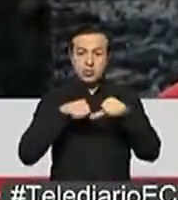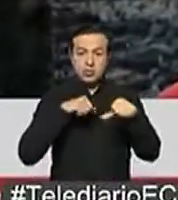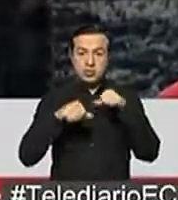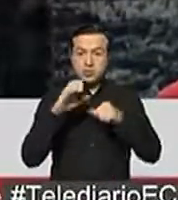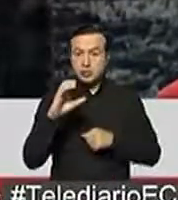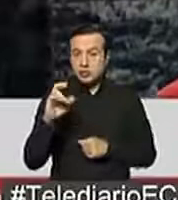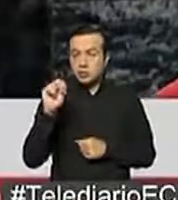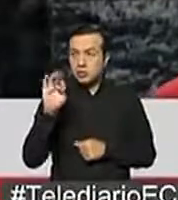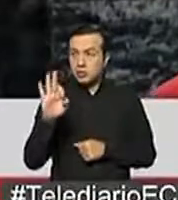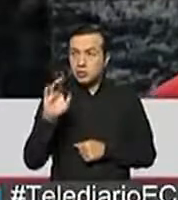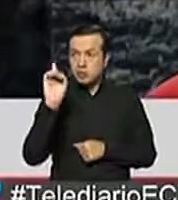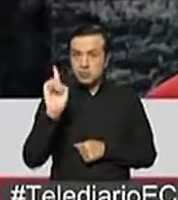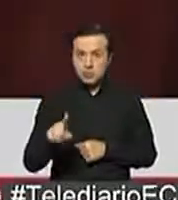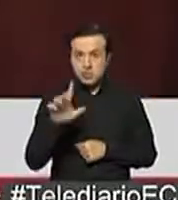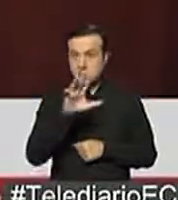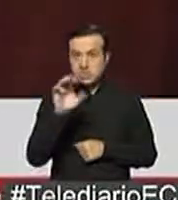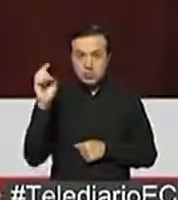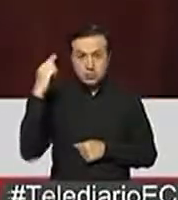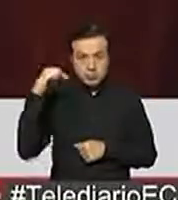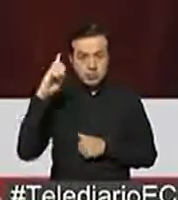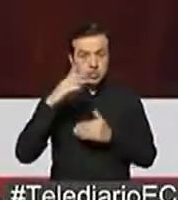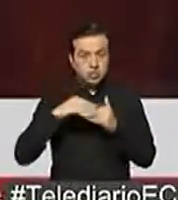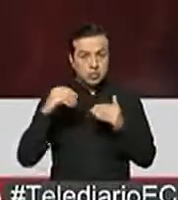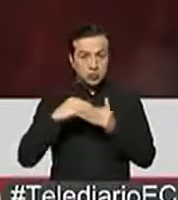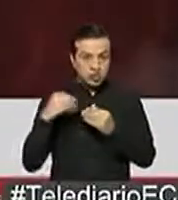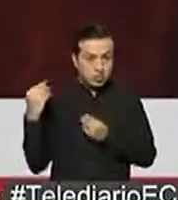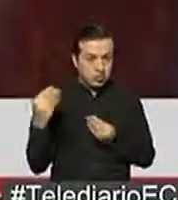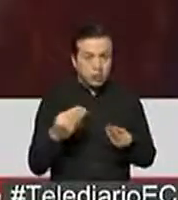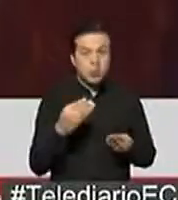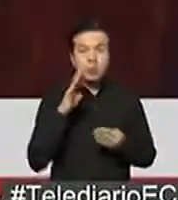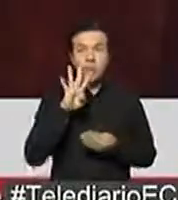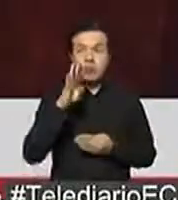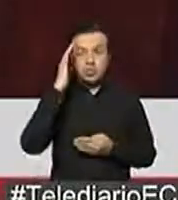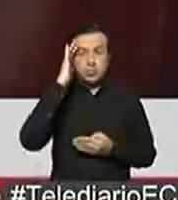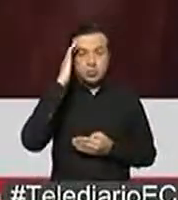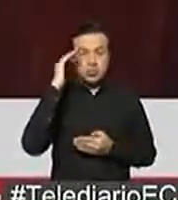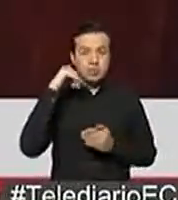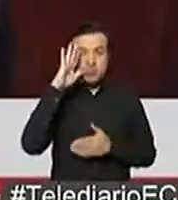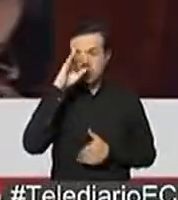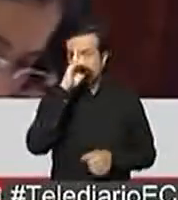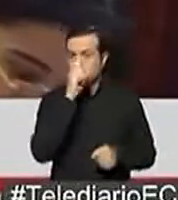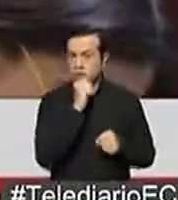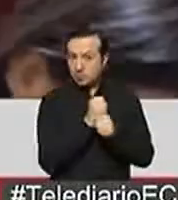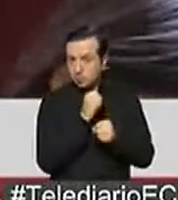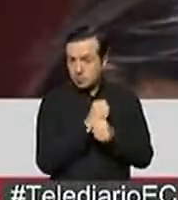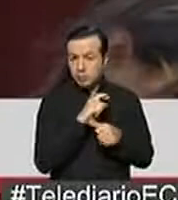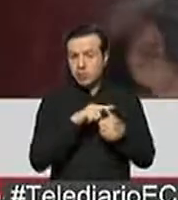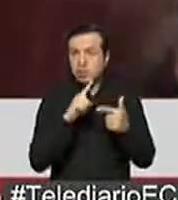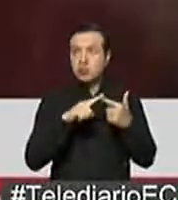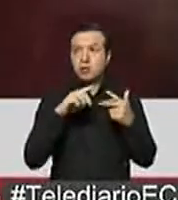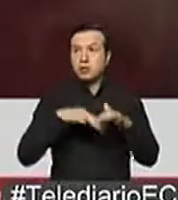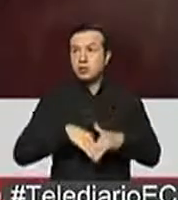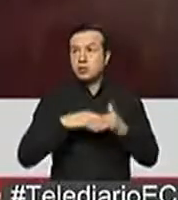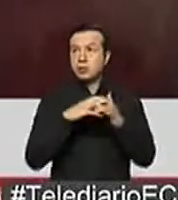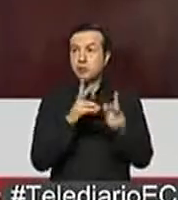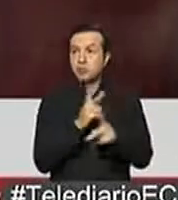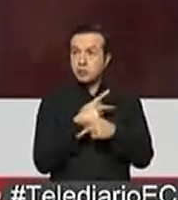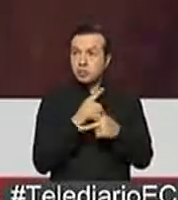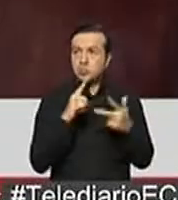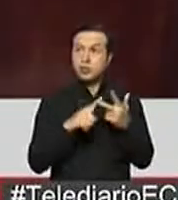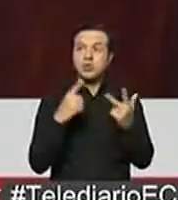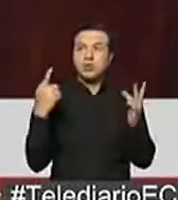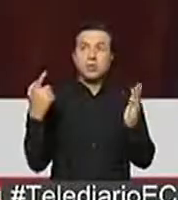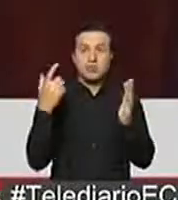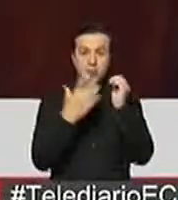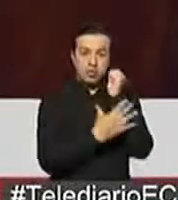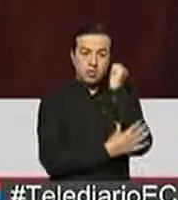CNT, 1.500 millones de dólares. Las cuatro preocupaciones de la gente son generación de empleo, reactivación productiva, disminución